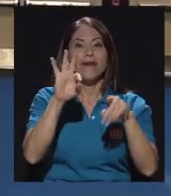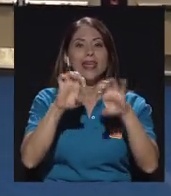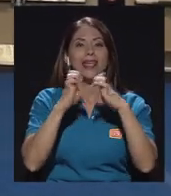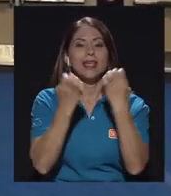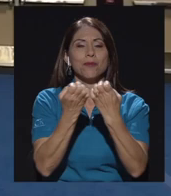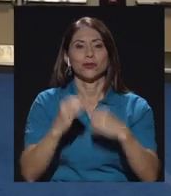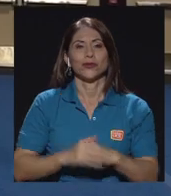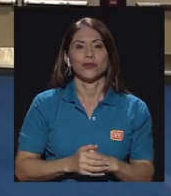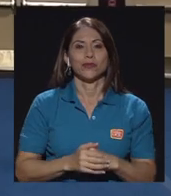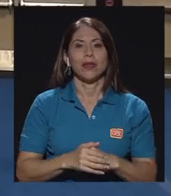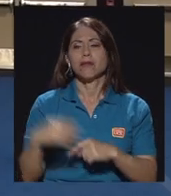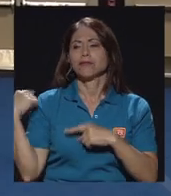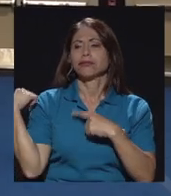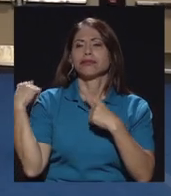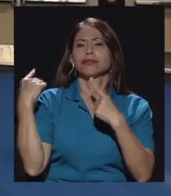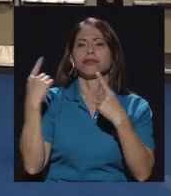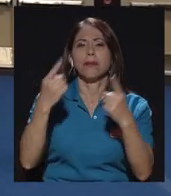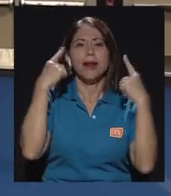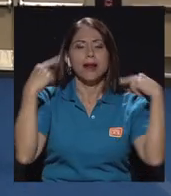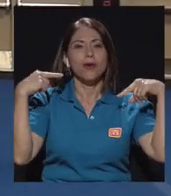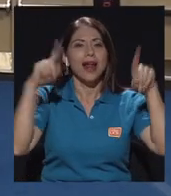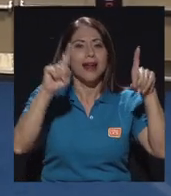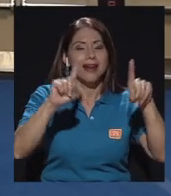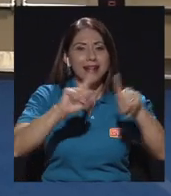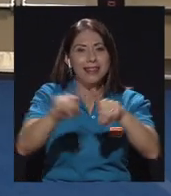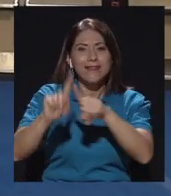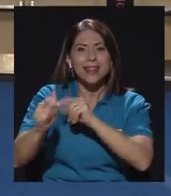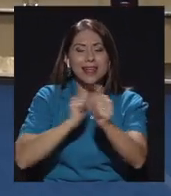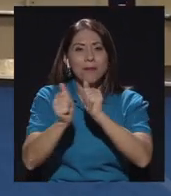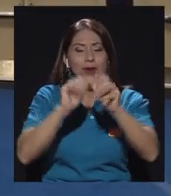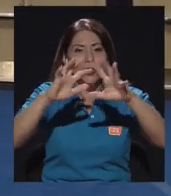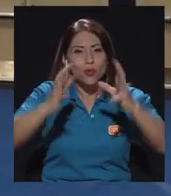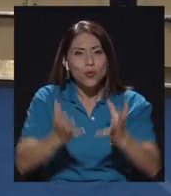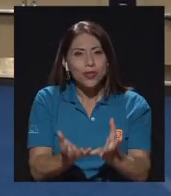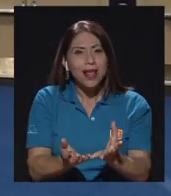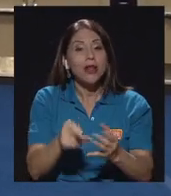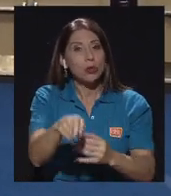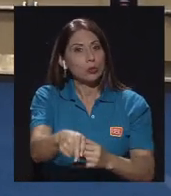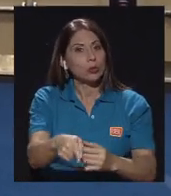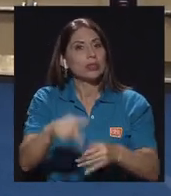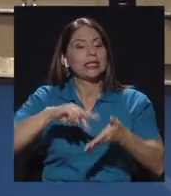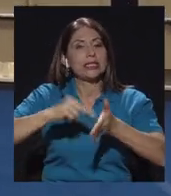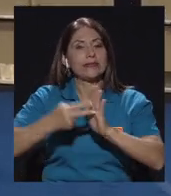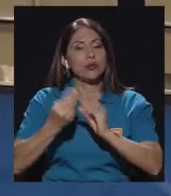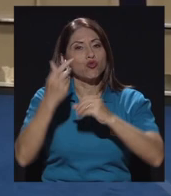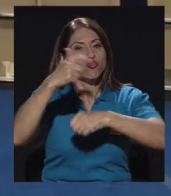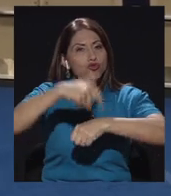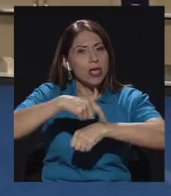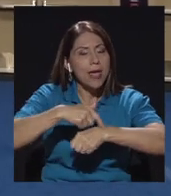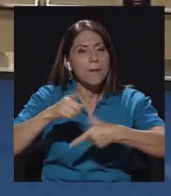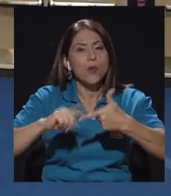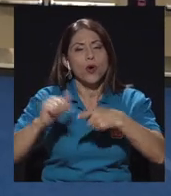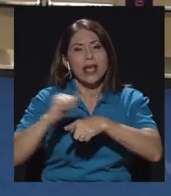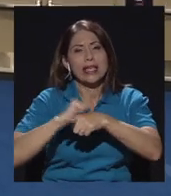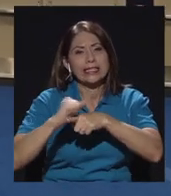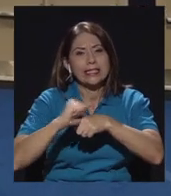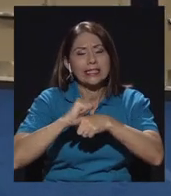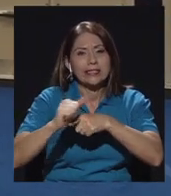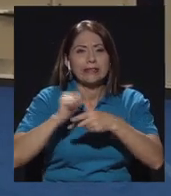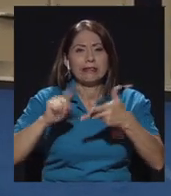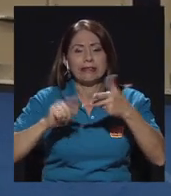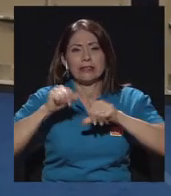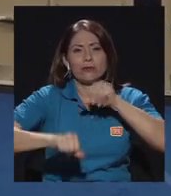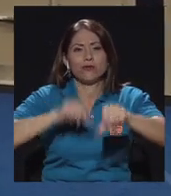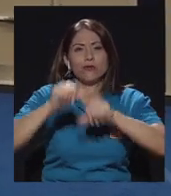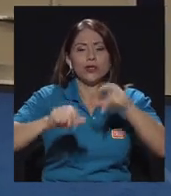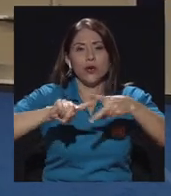El camino para llegar hasta un mundial de universidades en esta disciplina implicó mucho tiempo, esfuerzo y entrenamiento que empezó desde enero